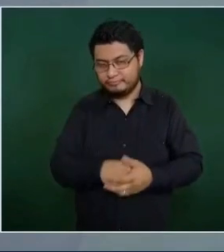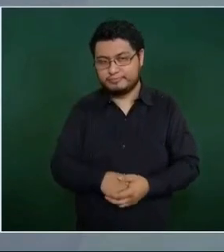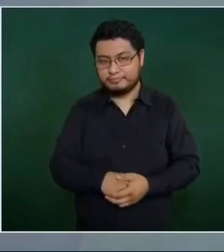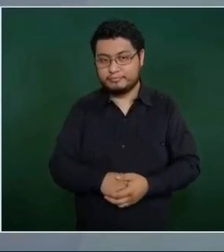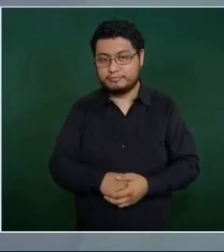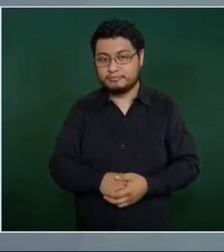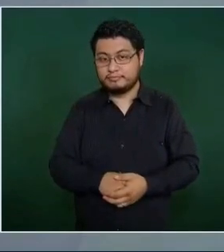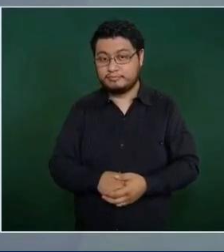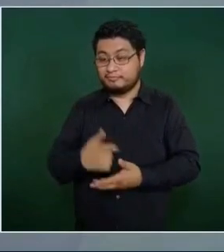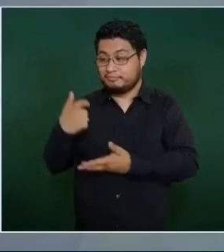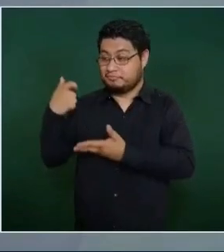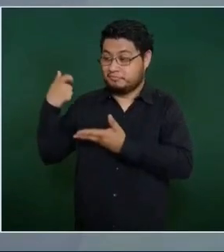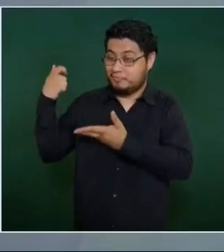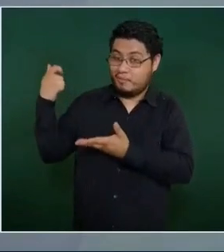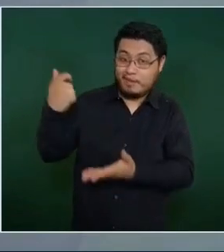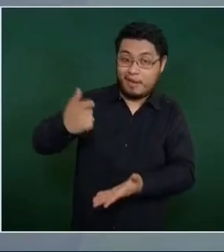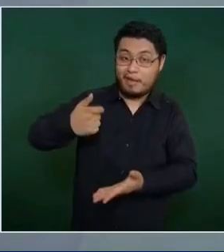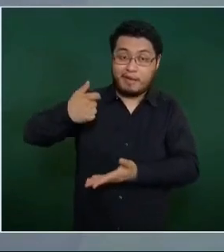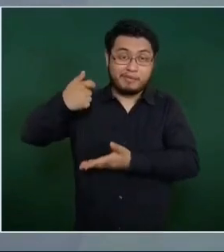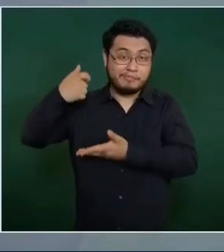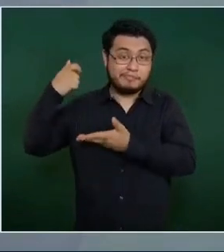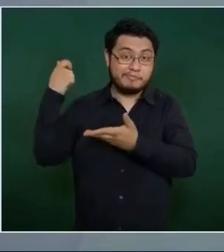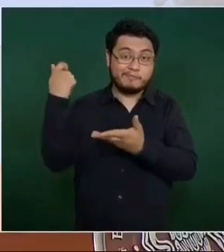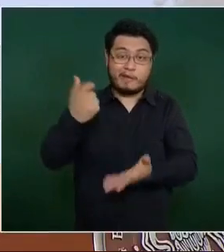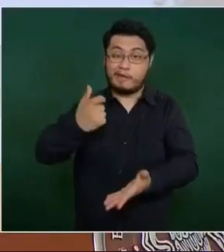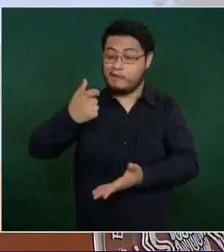la mesada